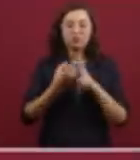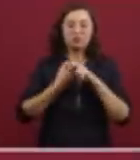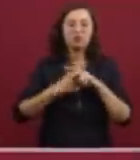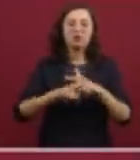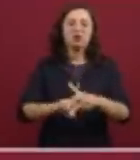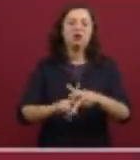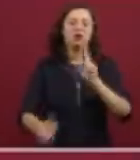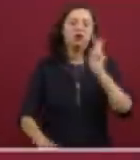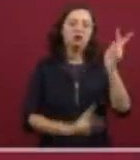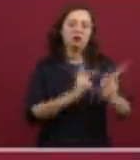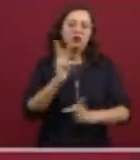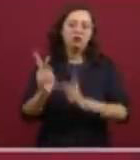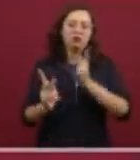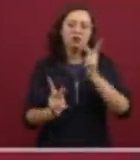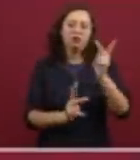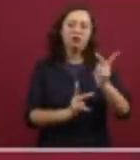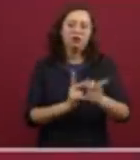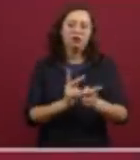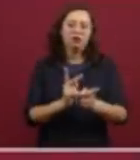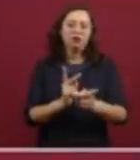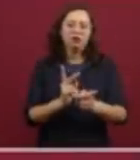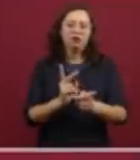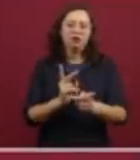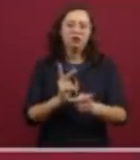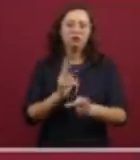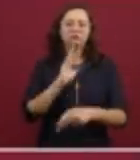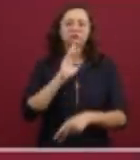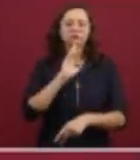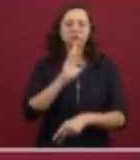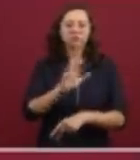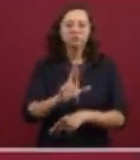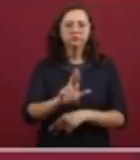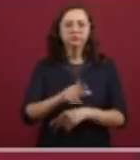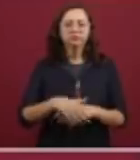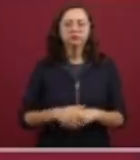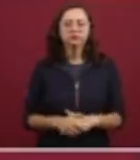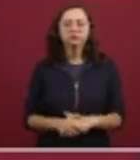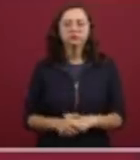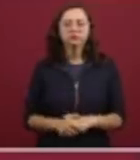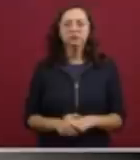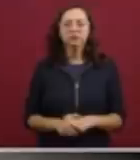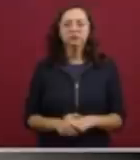la sesión de preguntas y de respuestas.